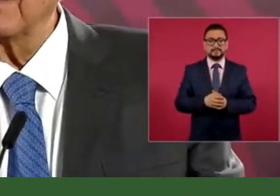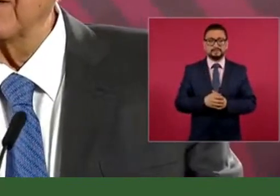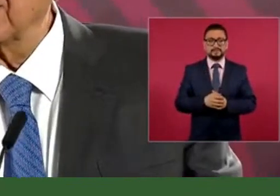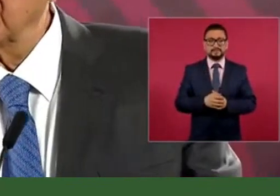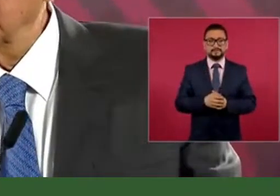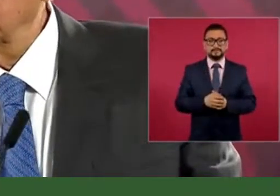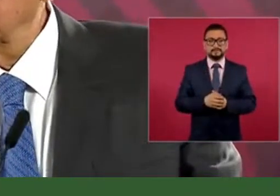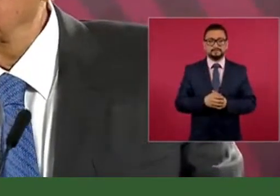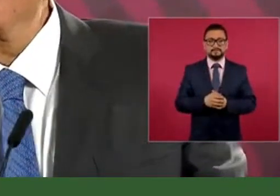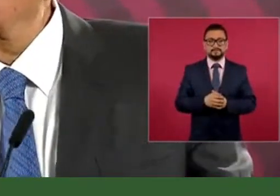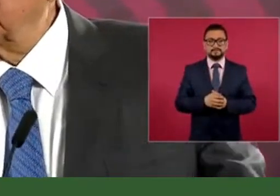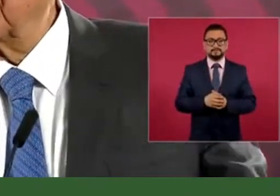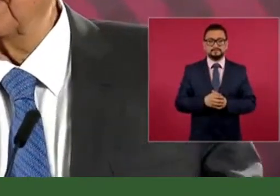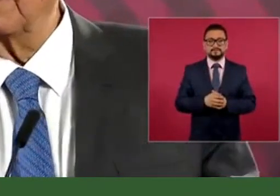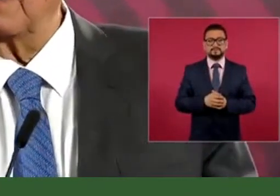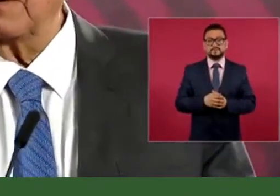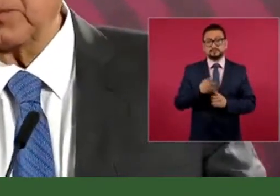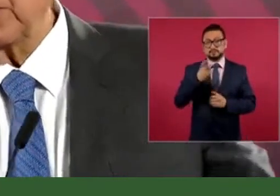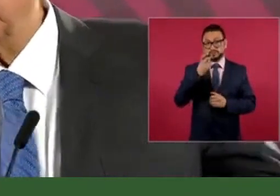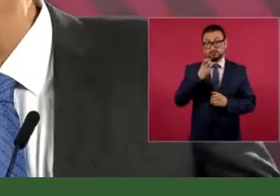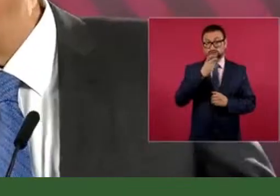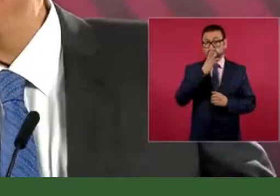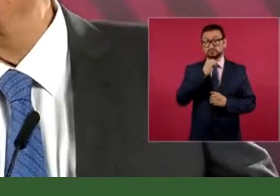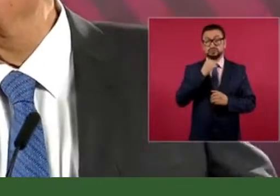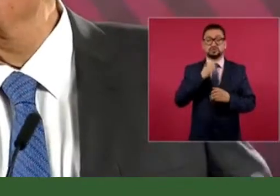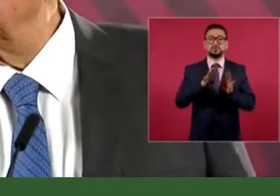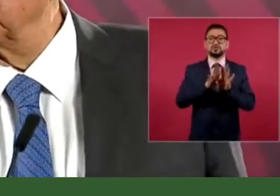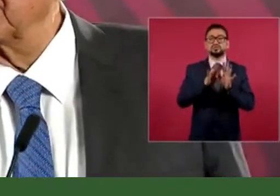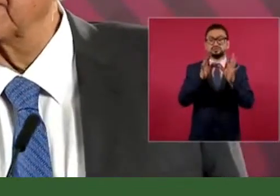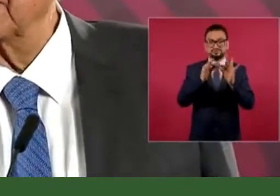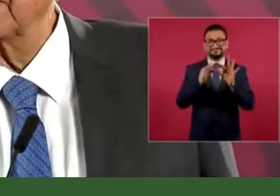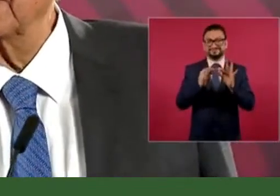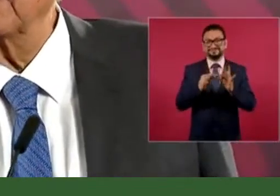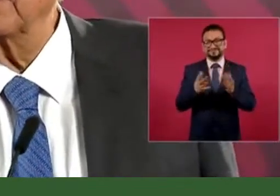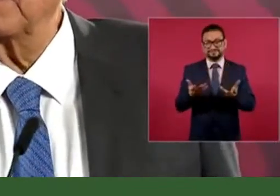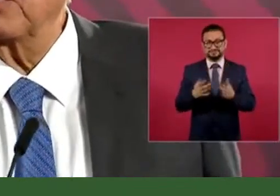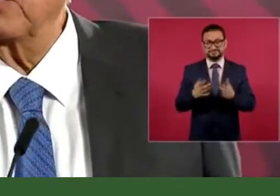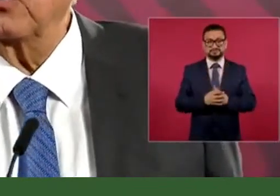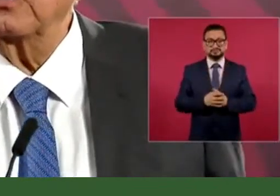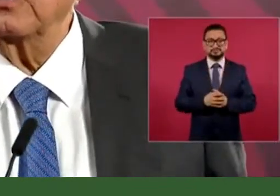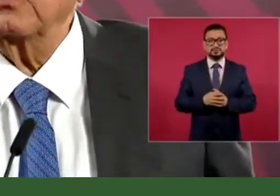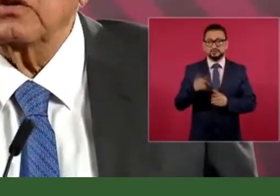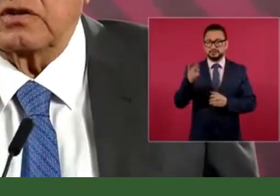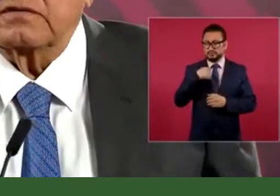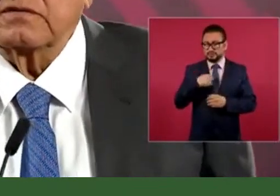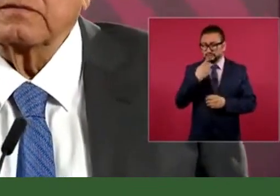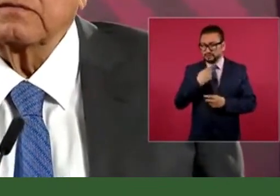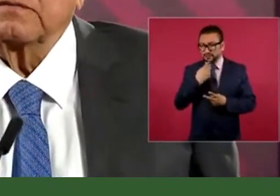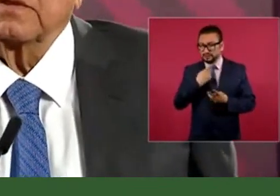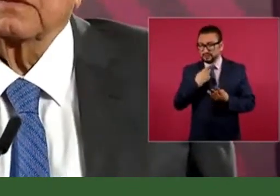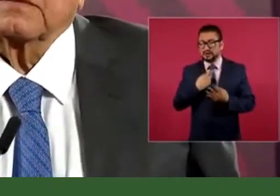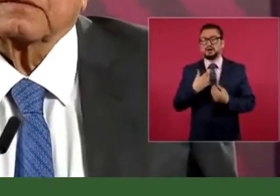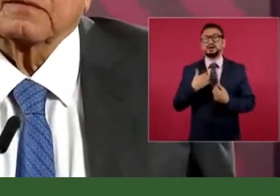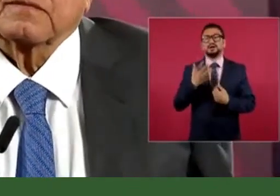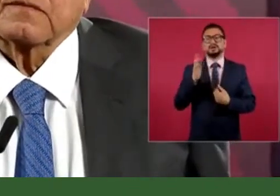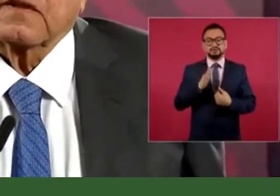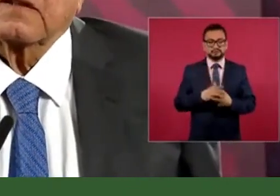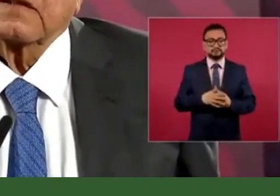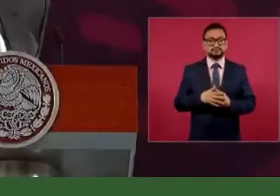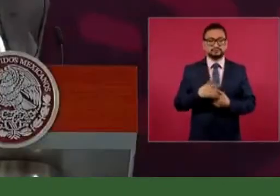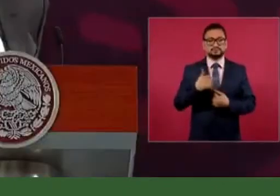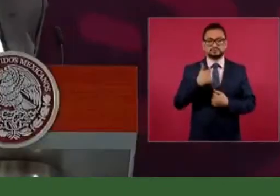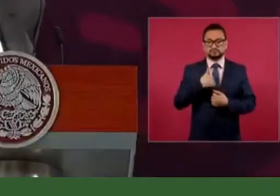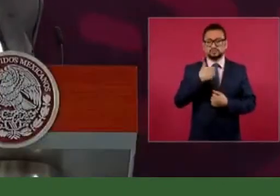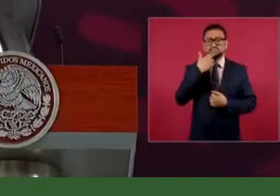si no es así, a ver, pues explícame, ¿no? Y ya me explicó y yo pues la